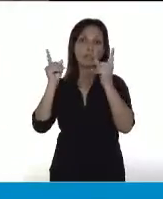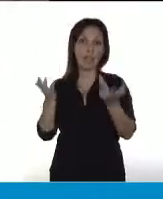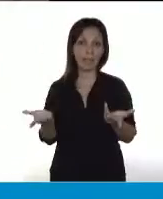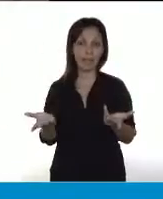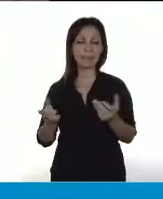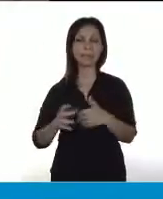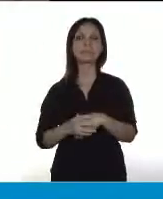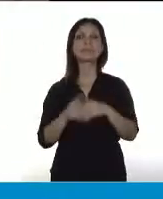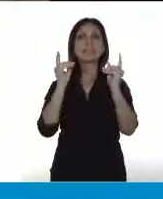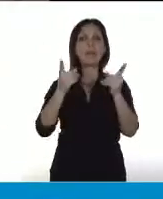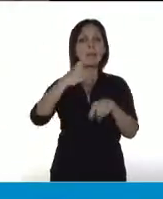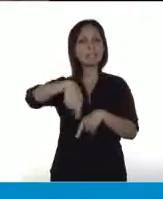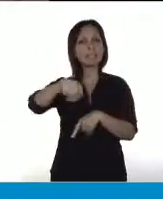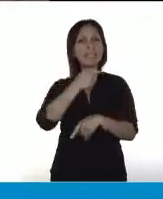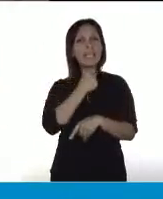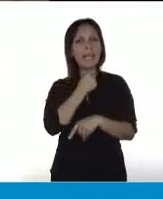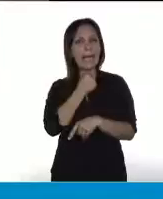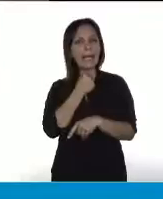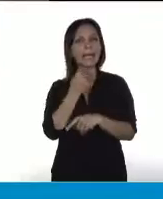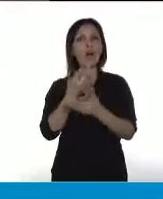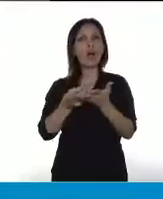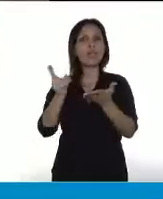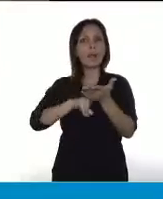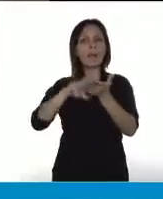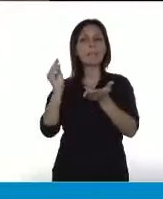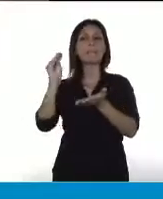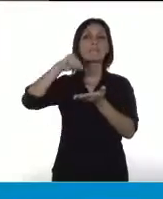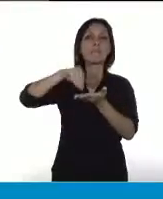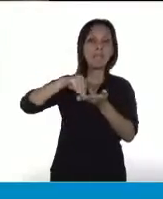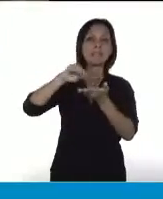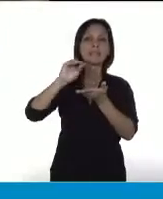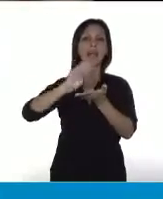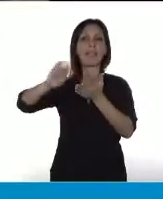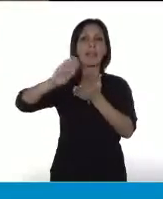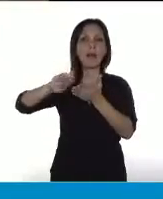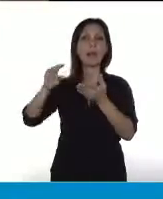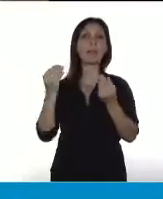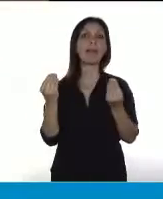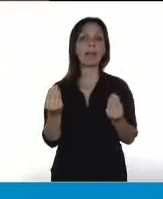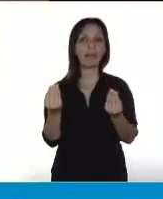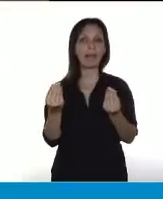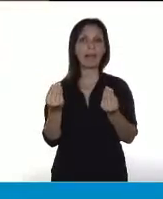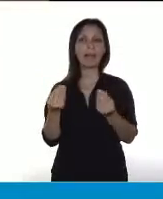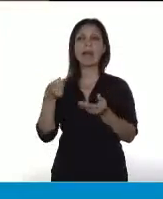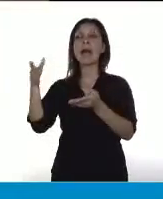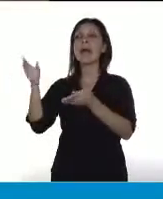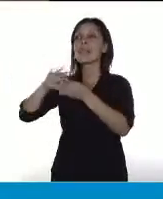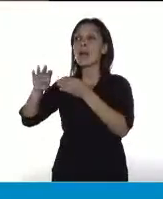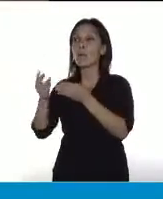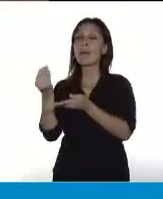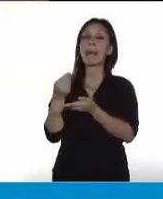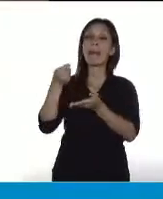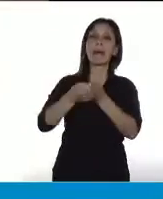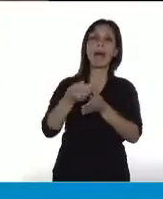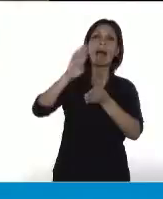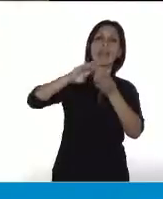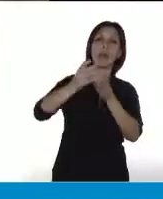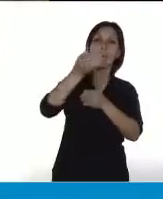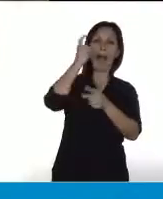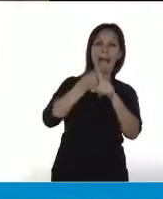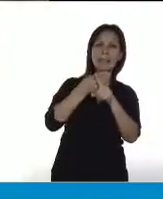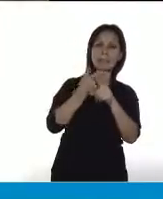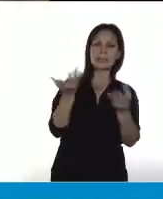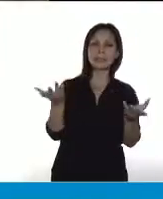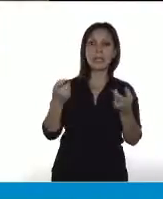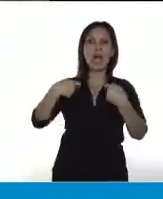además pretenden tomar nueva deuda. ¿Para qué? Para pagar vieja deuda. Los gastos corrientes, que son